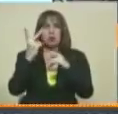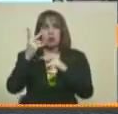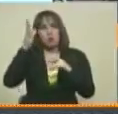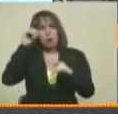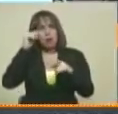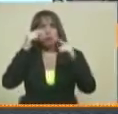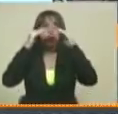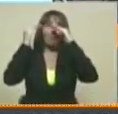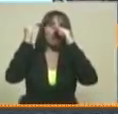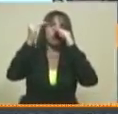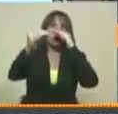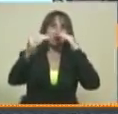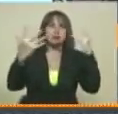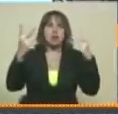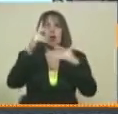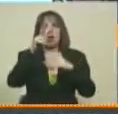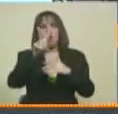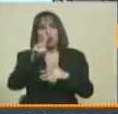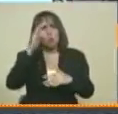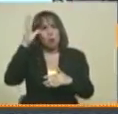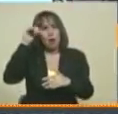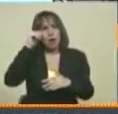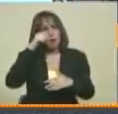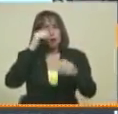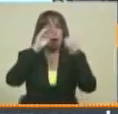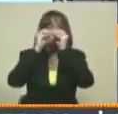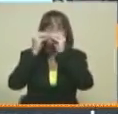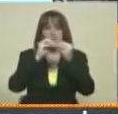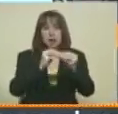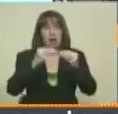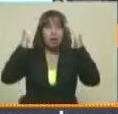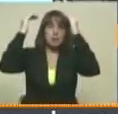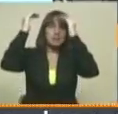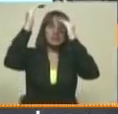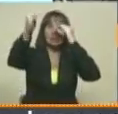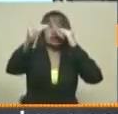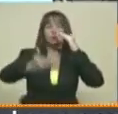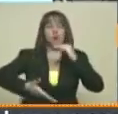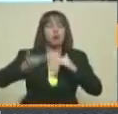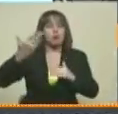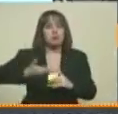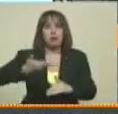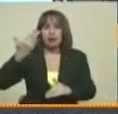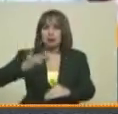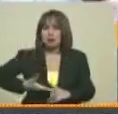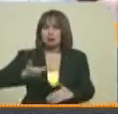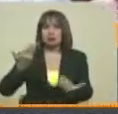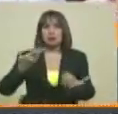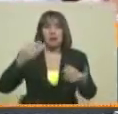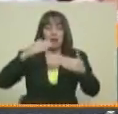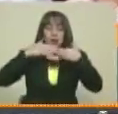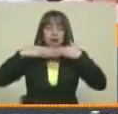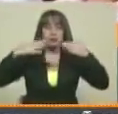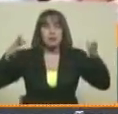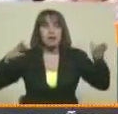dos baños, arreglar el techo tan importante, las ventanas, la puerta,